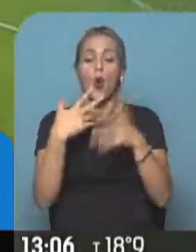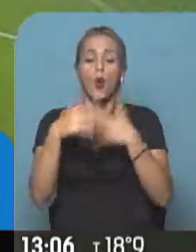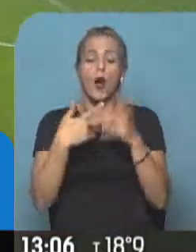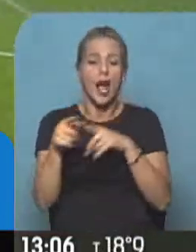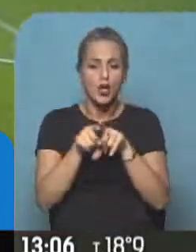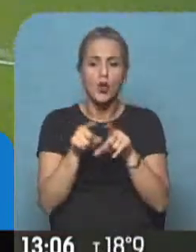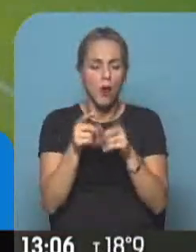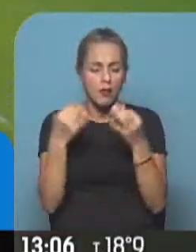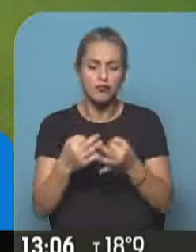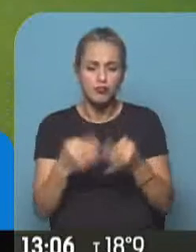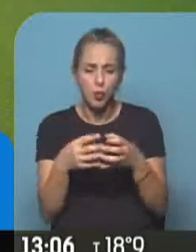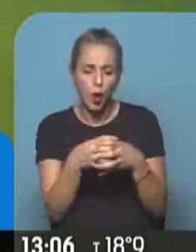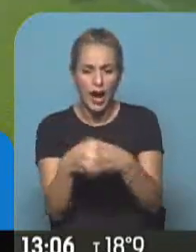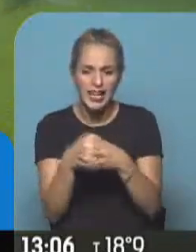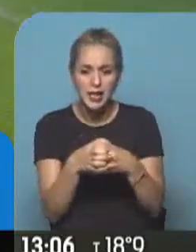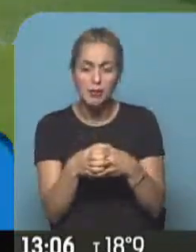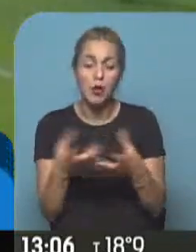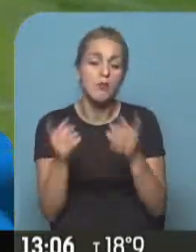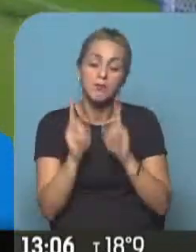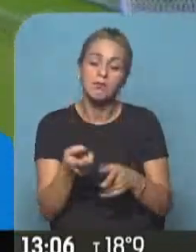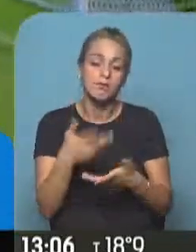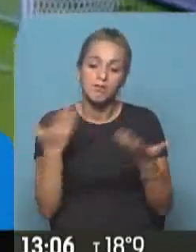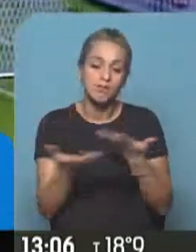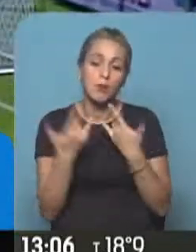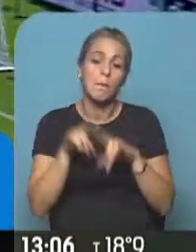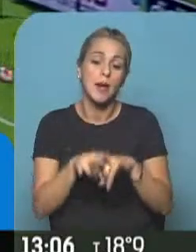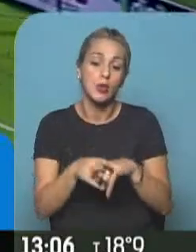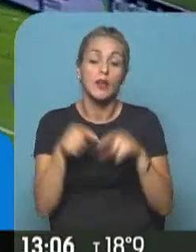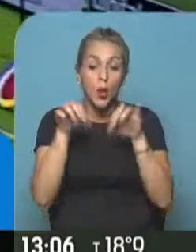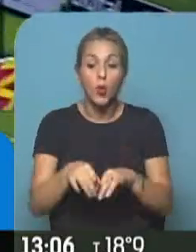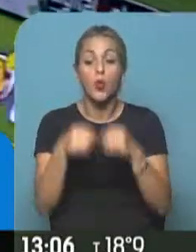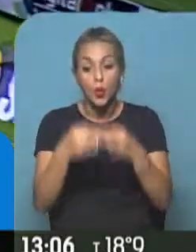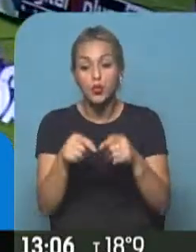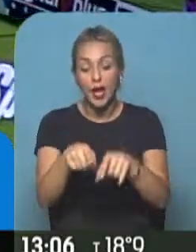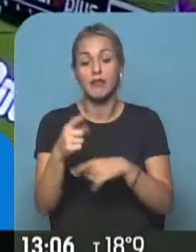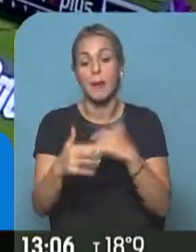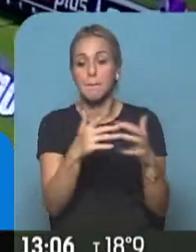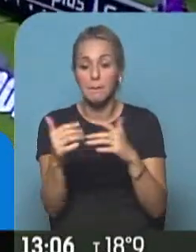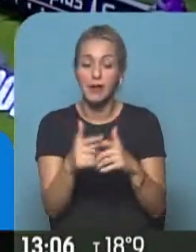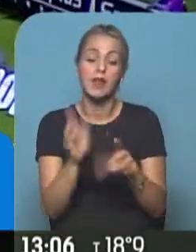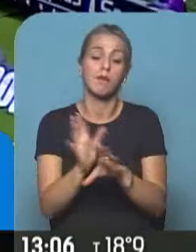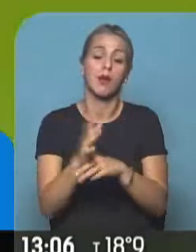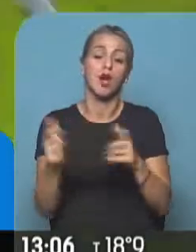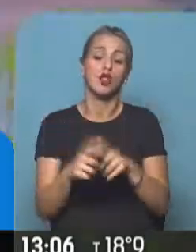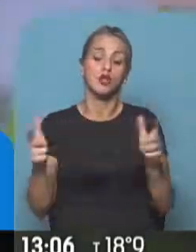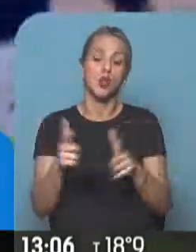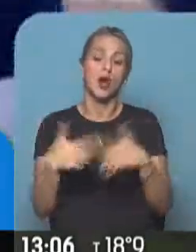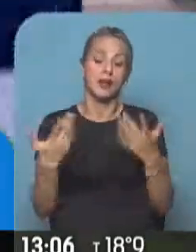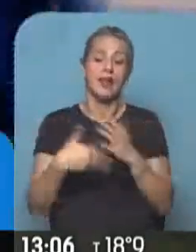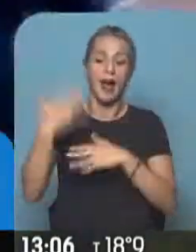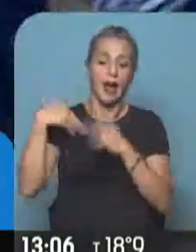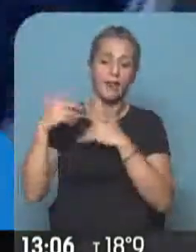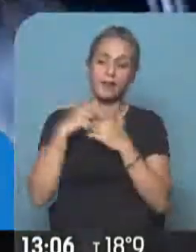ganar. Y en este partido, bueno, por ahí tuvimos la posibilidad de tener la certeza que no tuvimos en